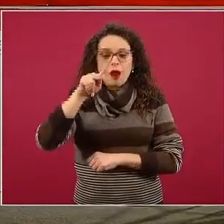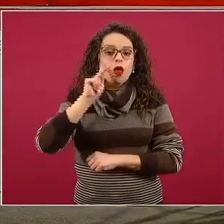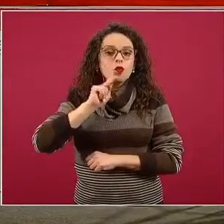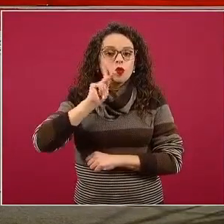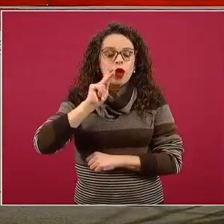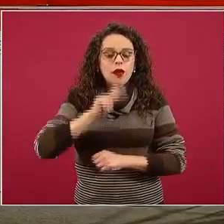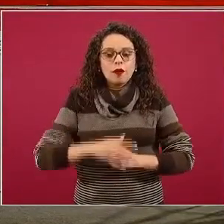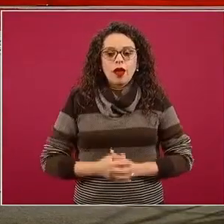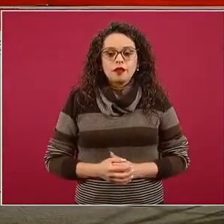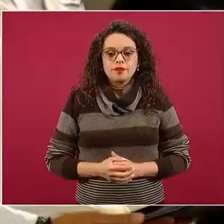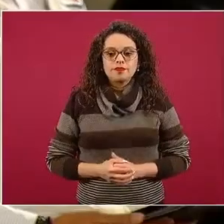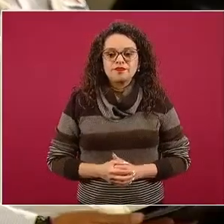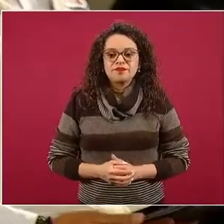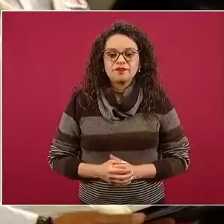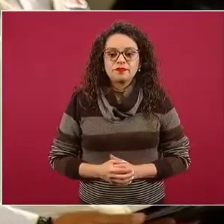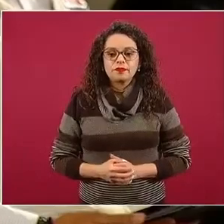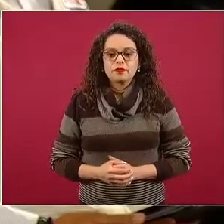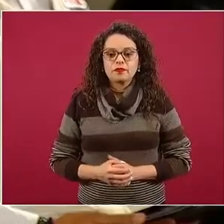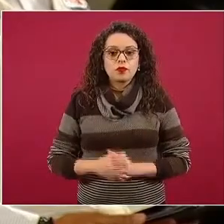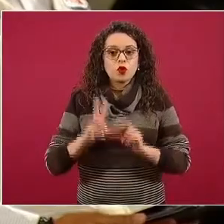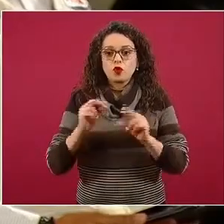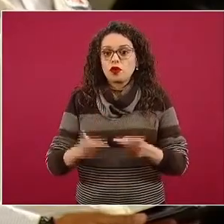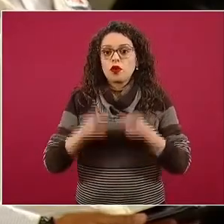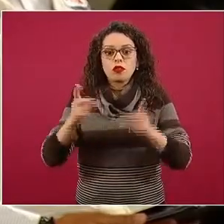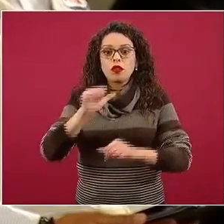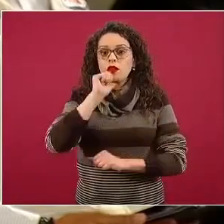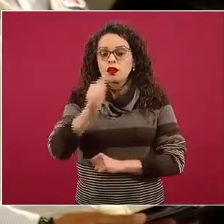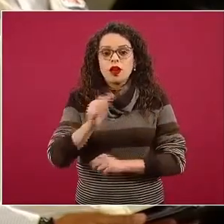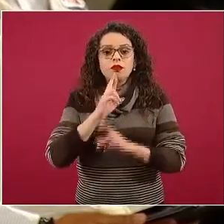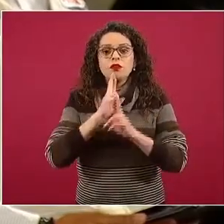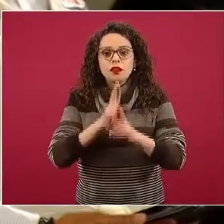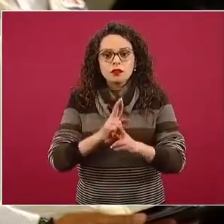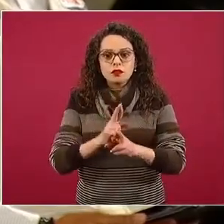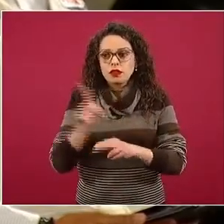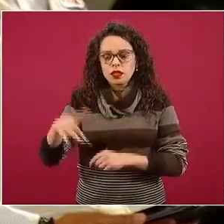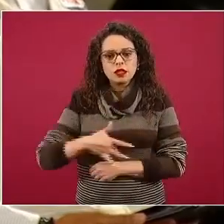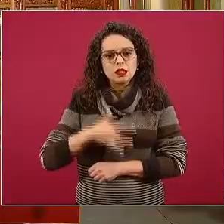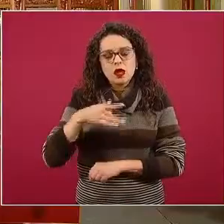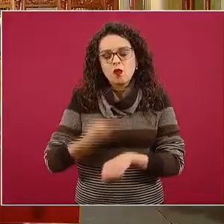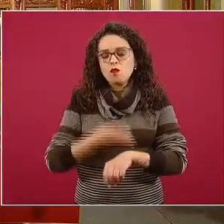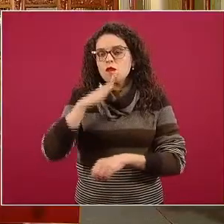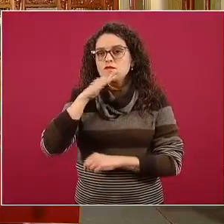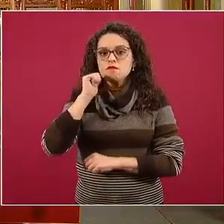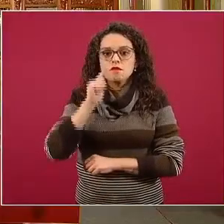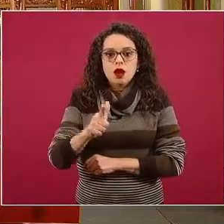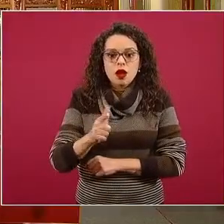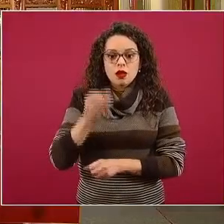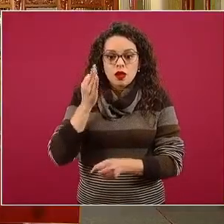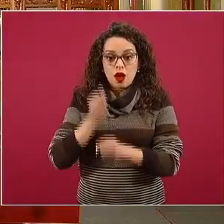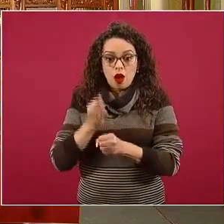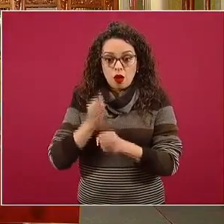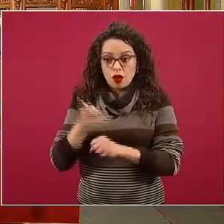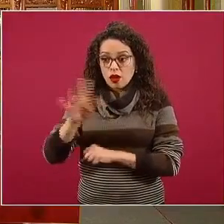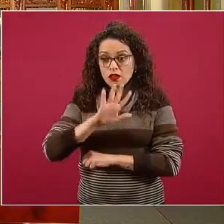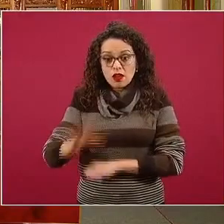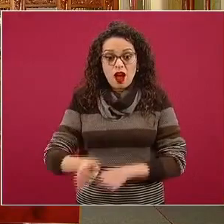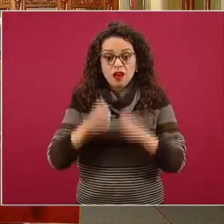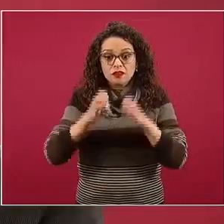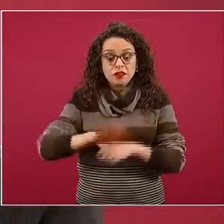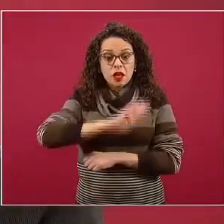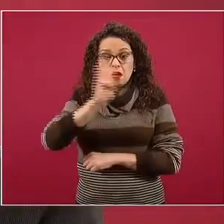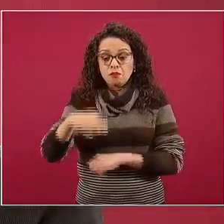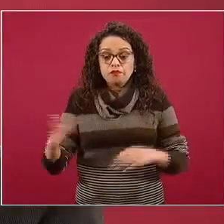correspondiente, no le dieron nunca el resultado, se sintió muy mal y todo, y es la fecha en la cual él falleció. ¿Qué se puede